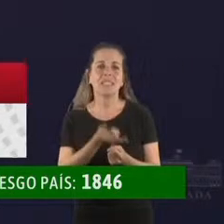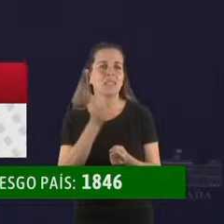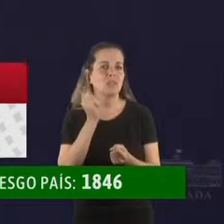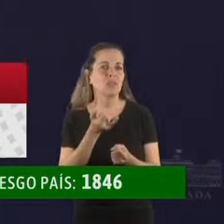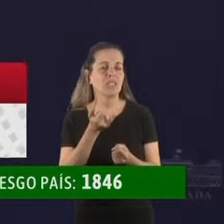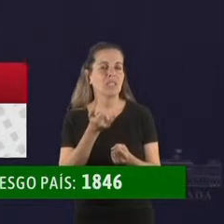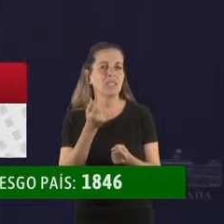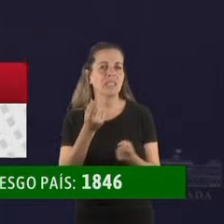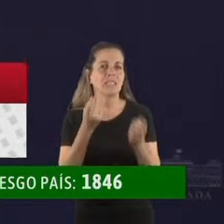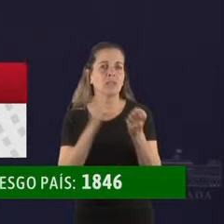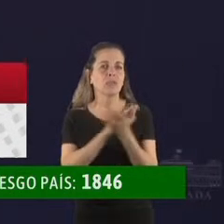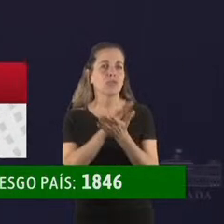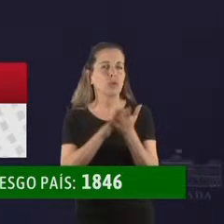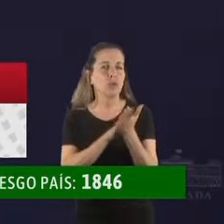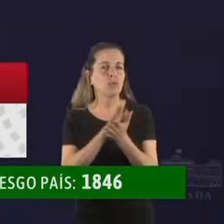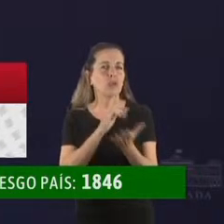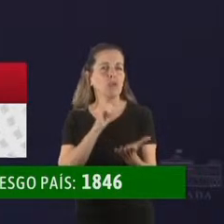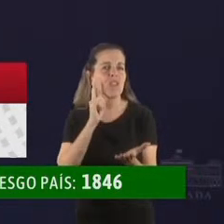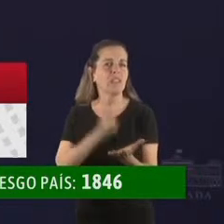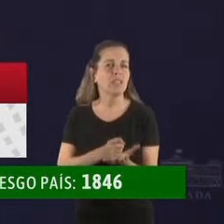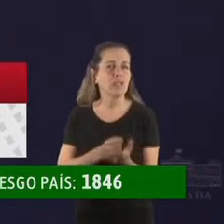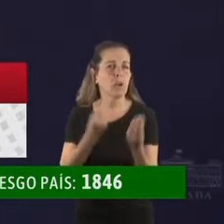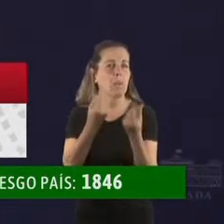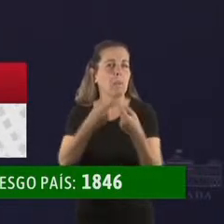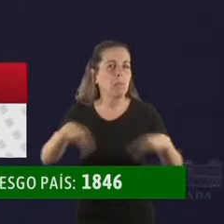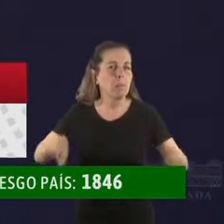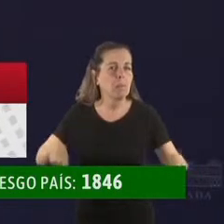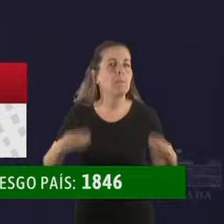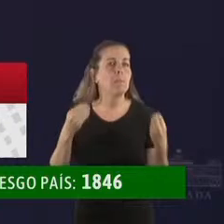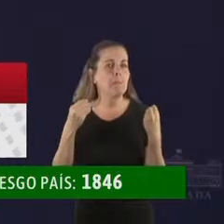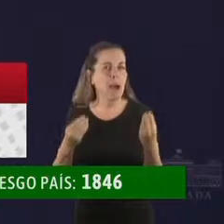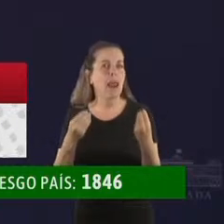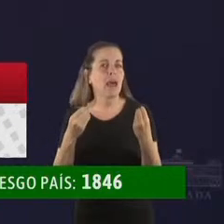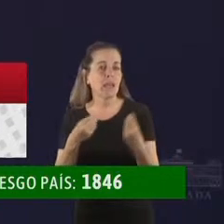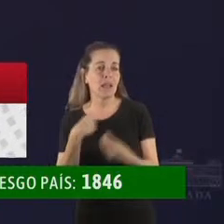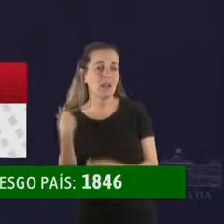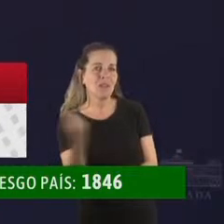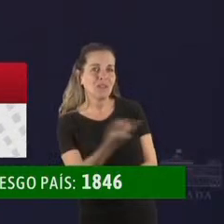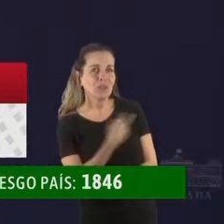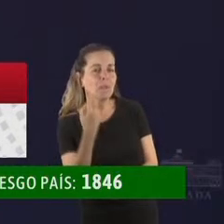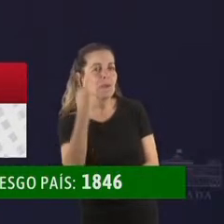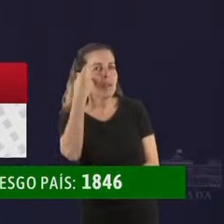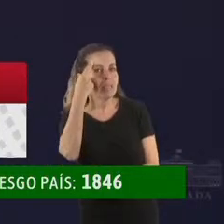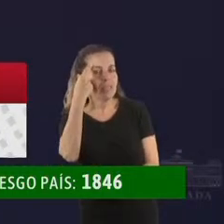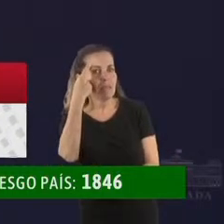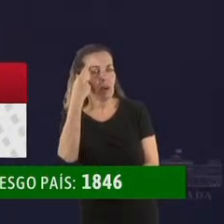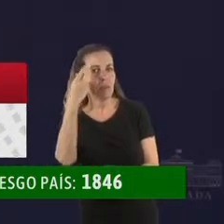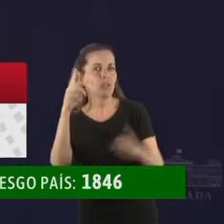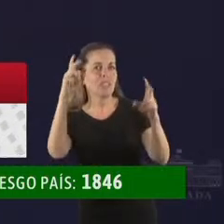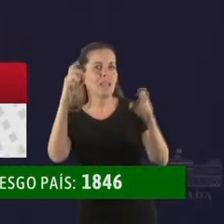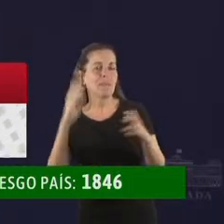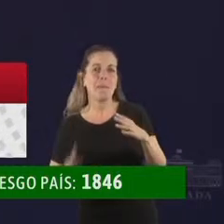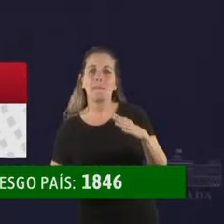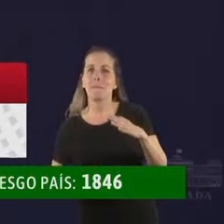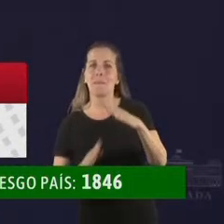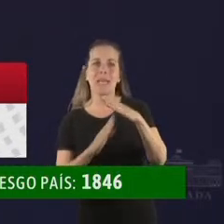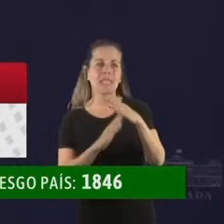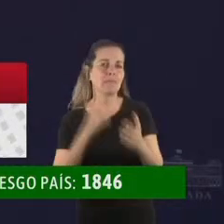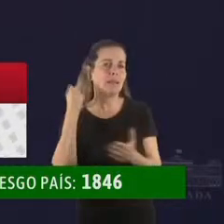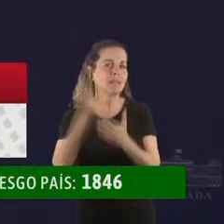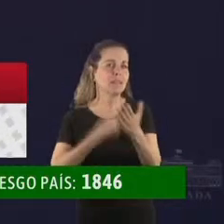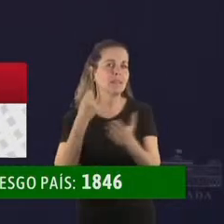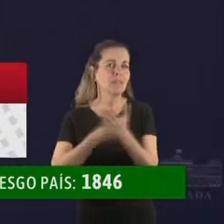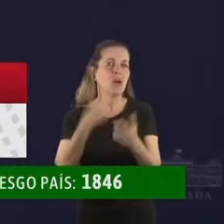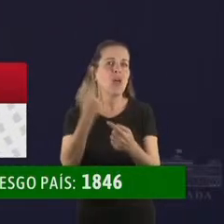las medidas necesarias para apuntar a lo que Nosotros llamamos la madre de todas las batallas que es el déficit